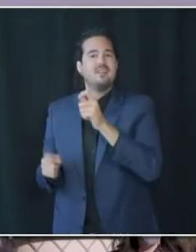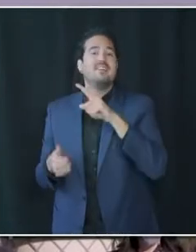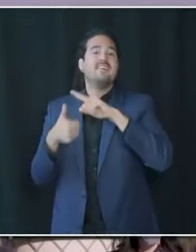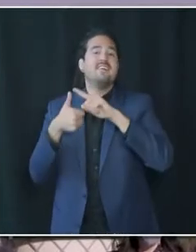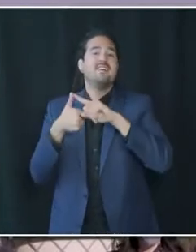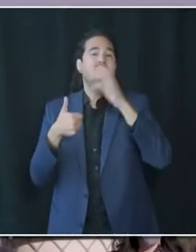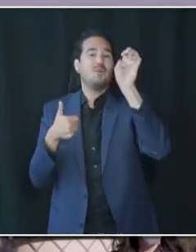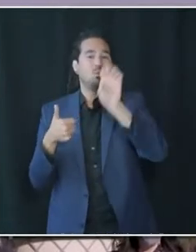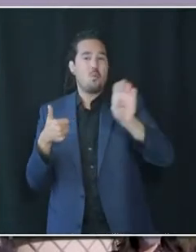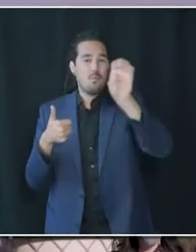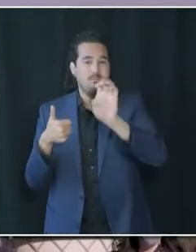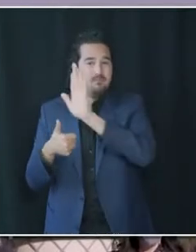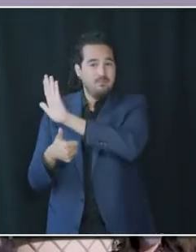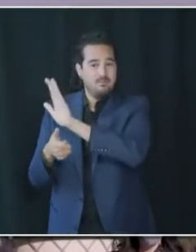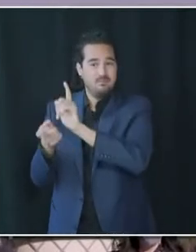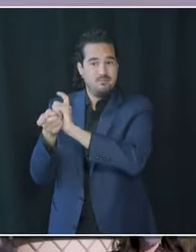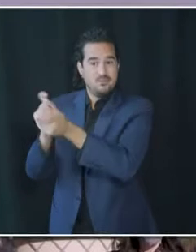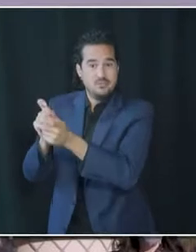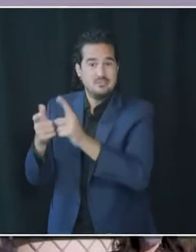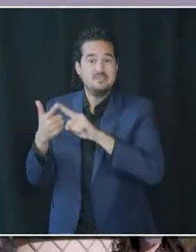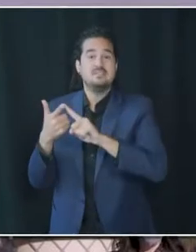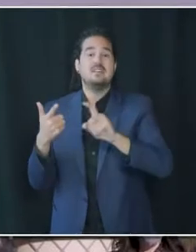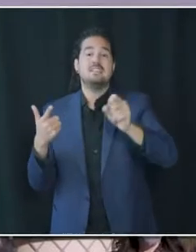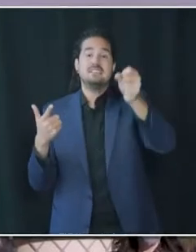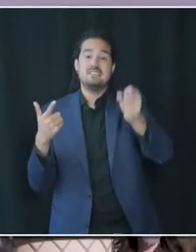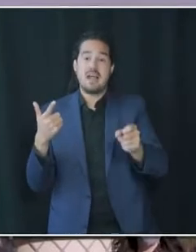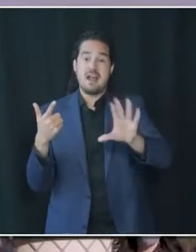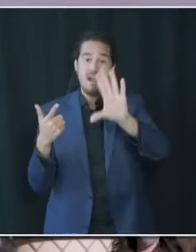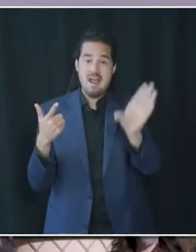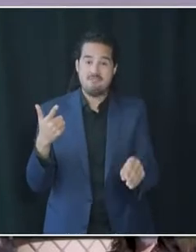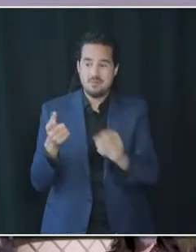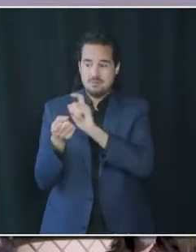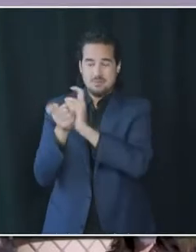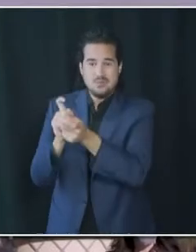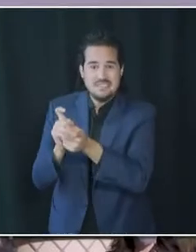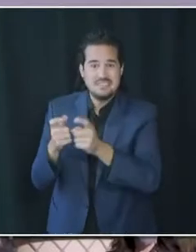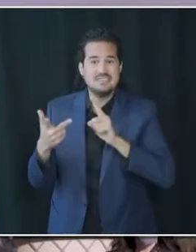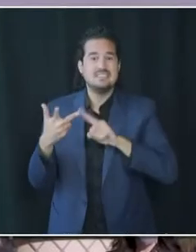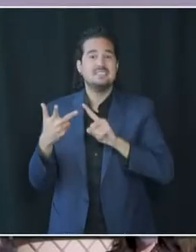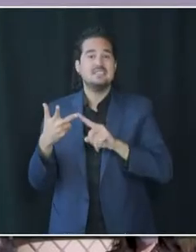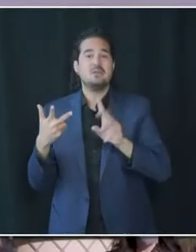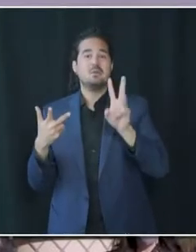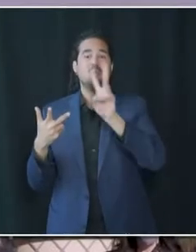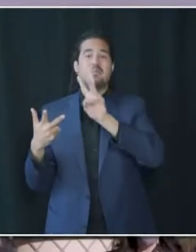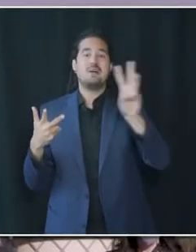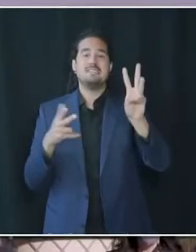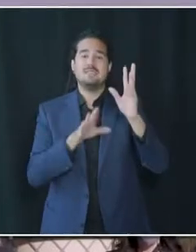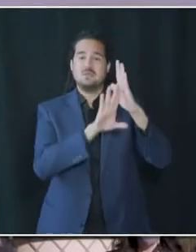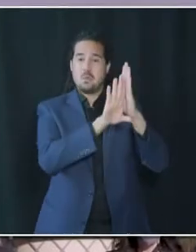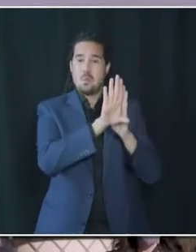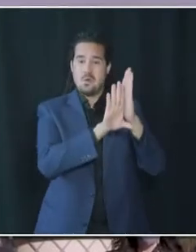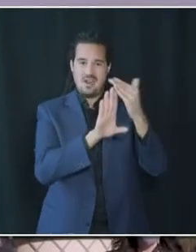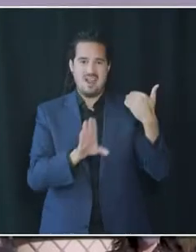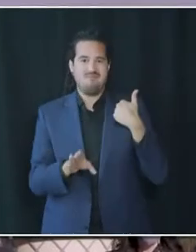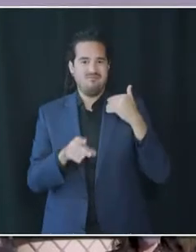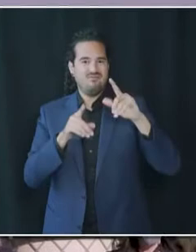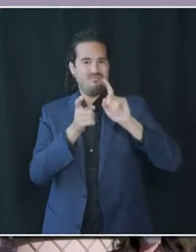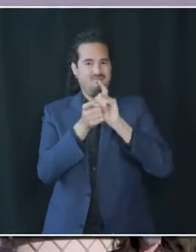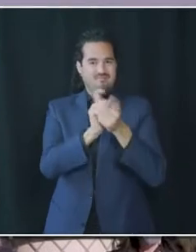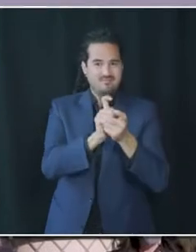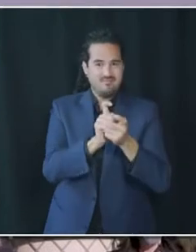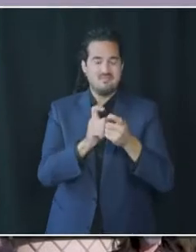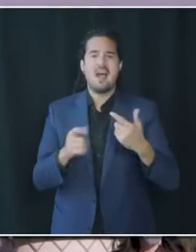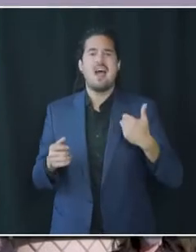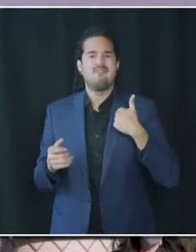unido- de sudáfrica y esta variante de la costa occidental hemos hecho más poco menos de